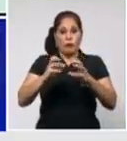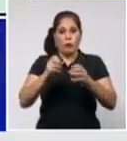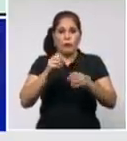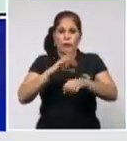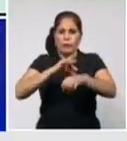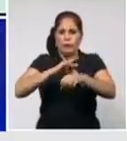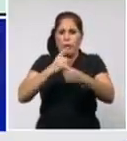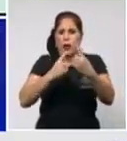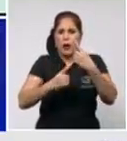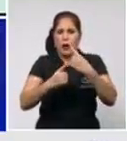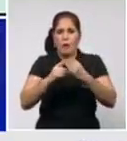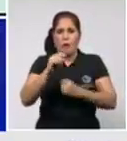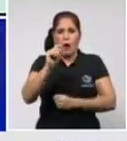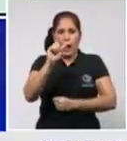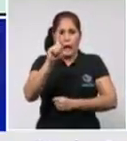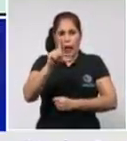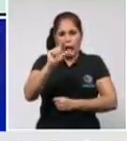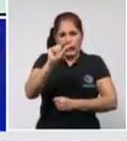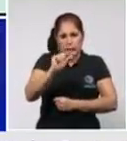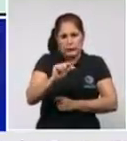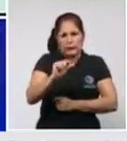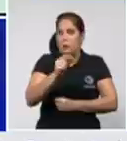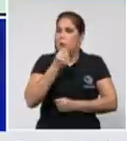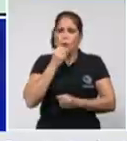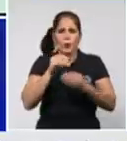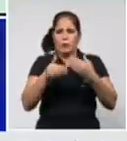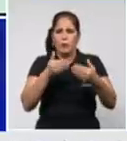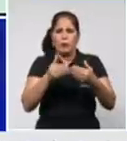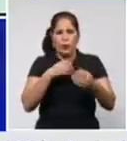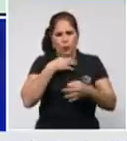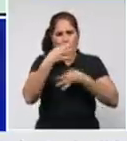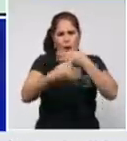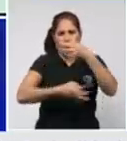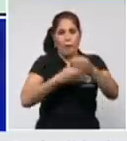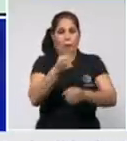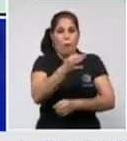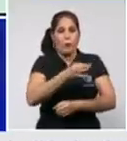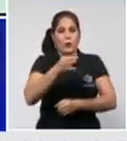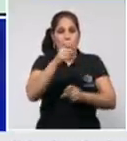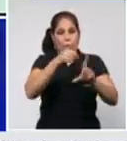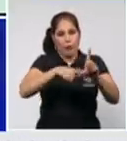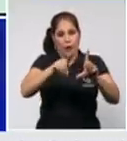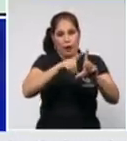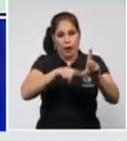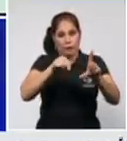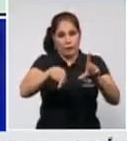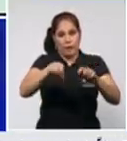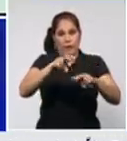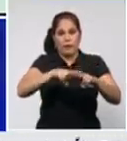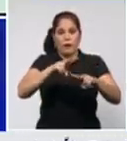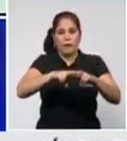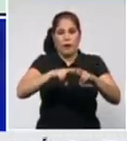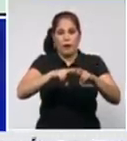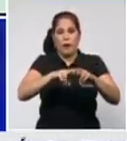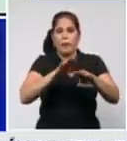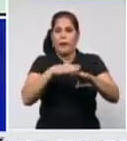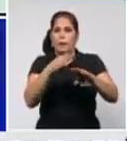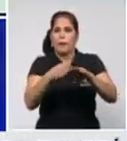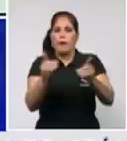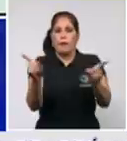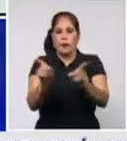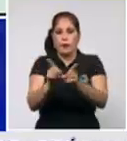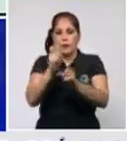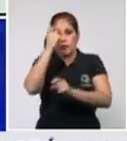letras un poco chiquitas, pero bueno, encabeza la relación el municipio de Regla, aquí en La Habana, le sigue Venezuela en Ciego